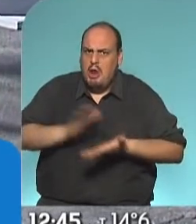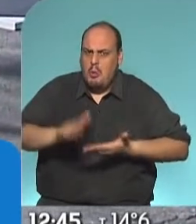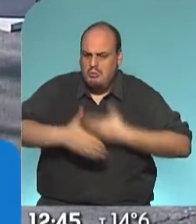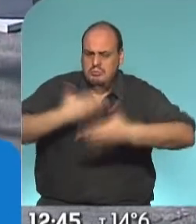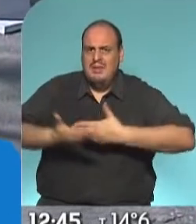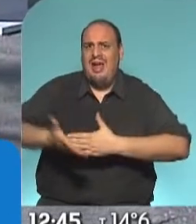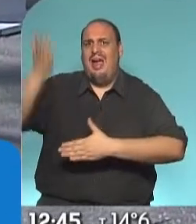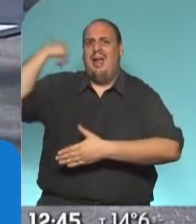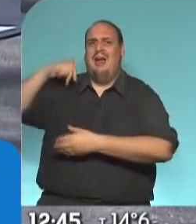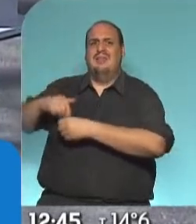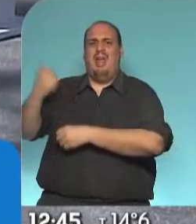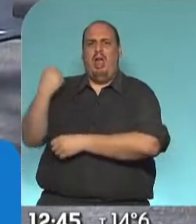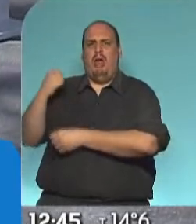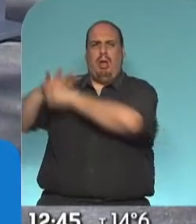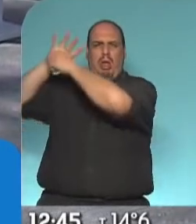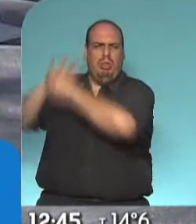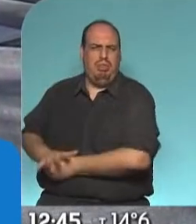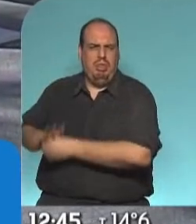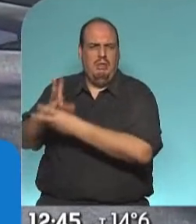dejado aniquilado económicamente,